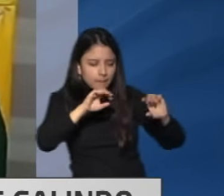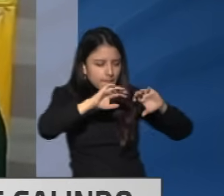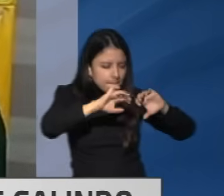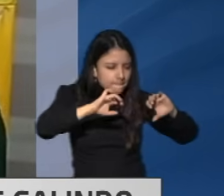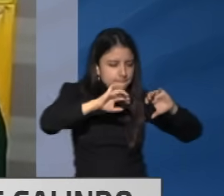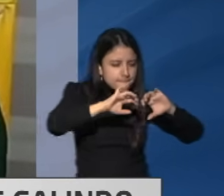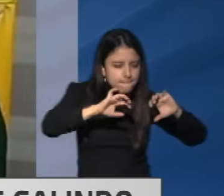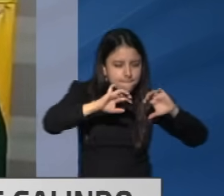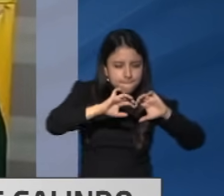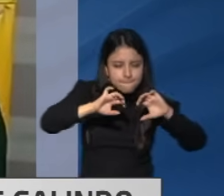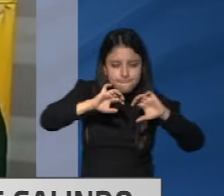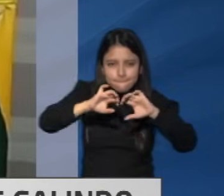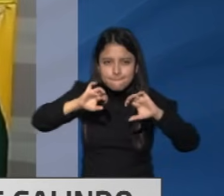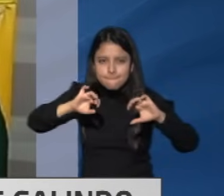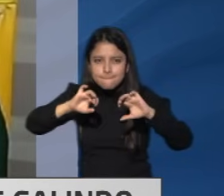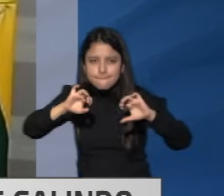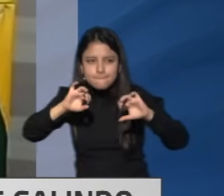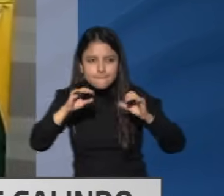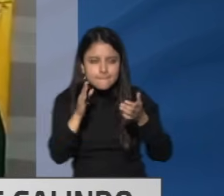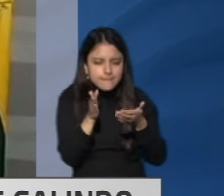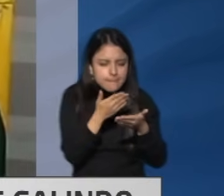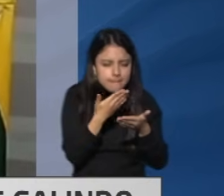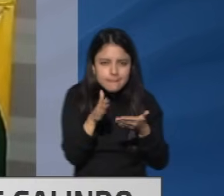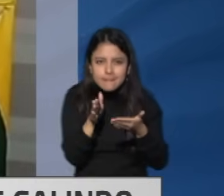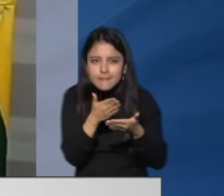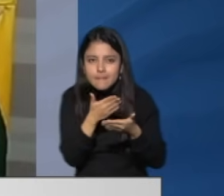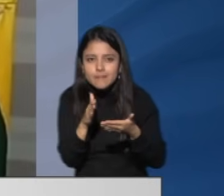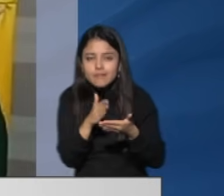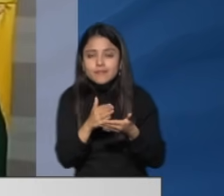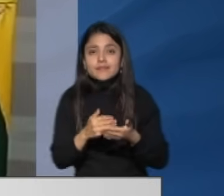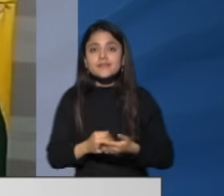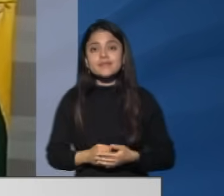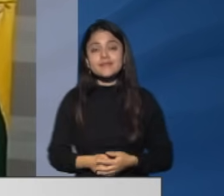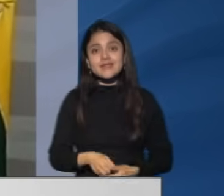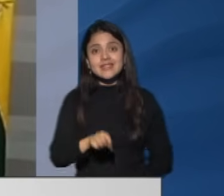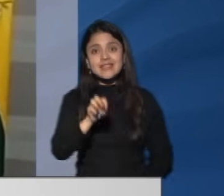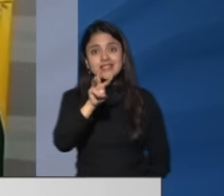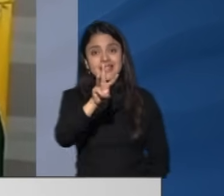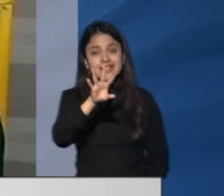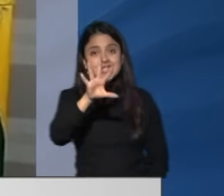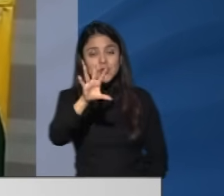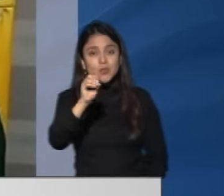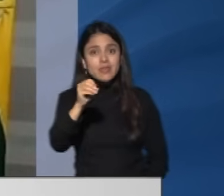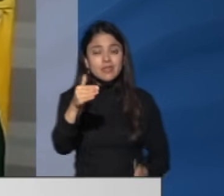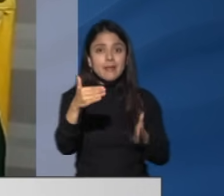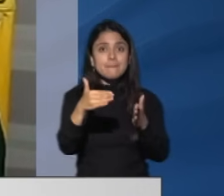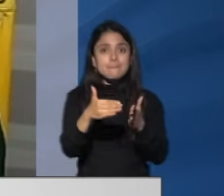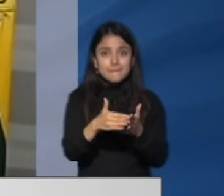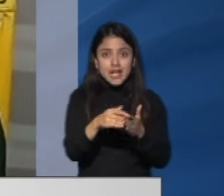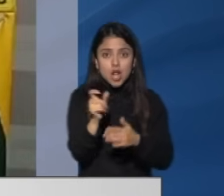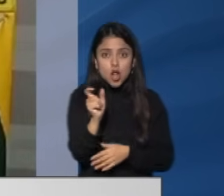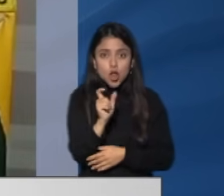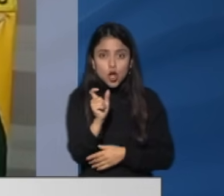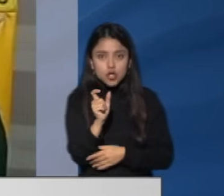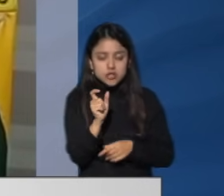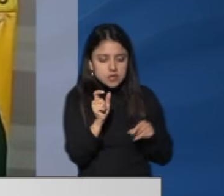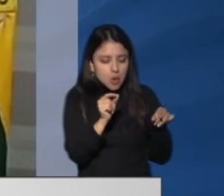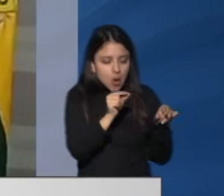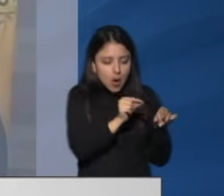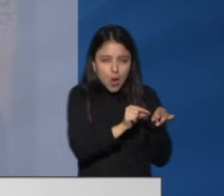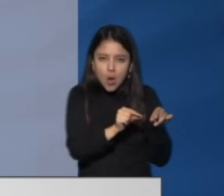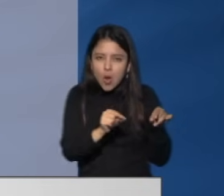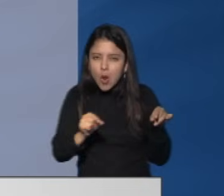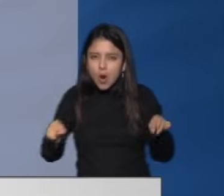Europa. Con este resultado, se evita que 357.000 dosis lleguen al continente europeo, donde su